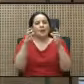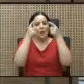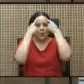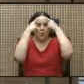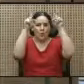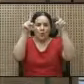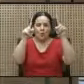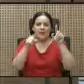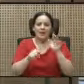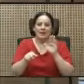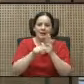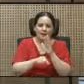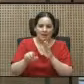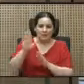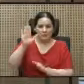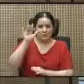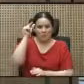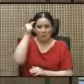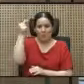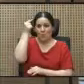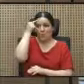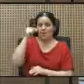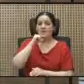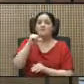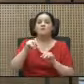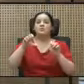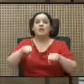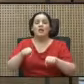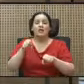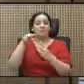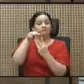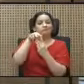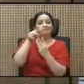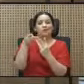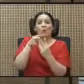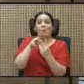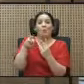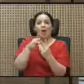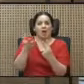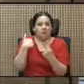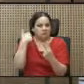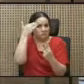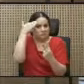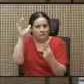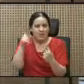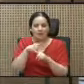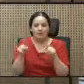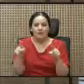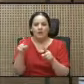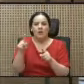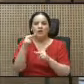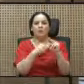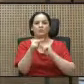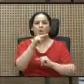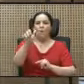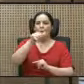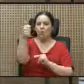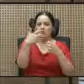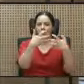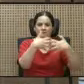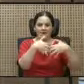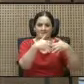gobierno o su incapacidad, no sé cuál de las dos es, de negociar con otros fabricantes de vacunas. Ya